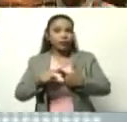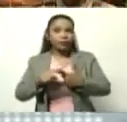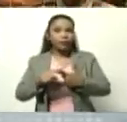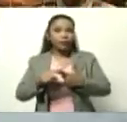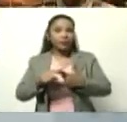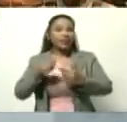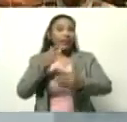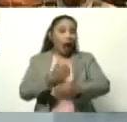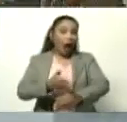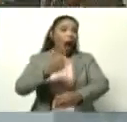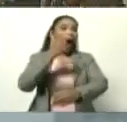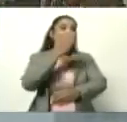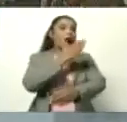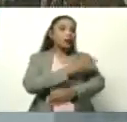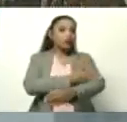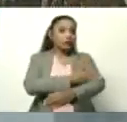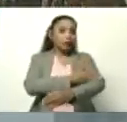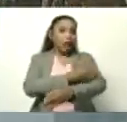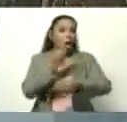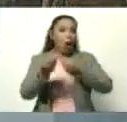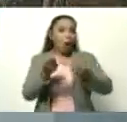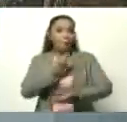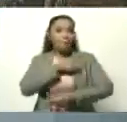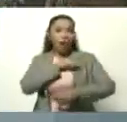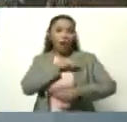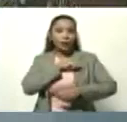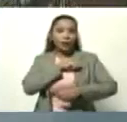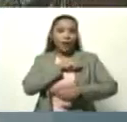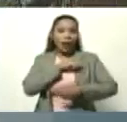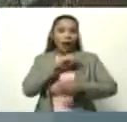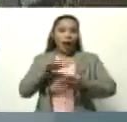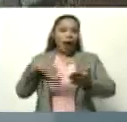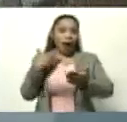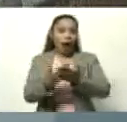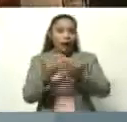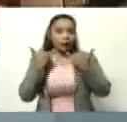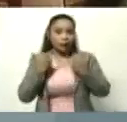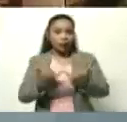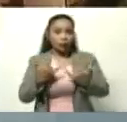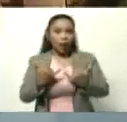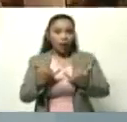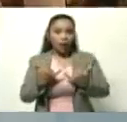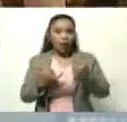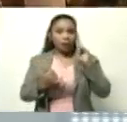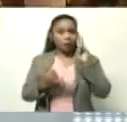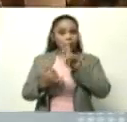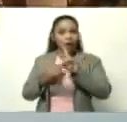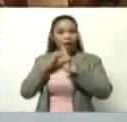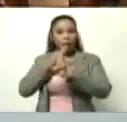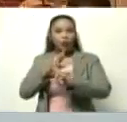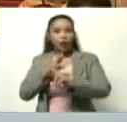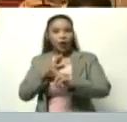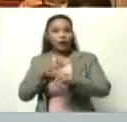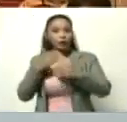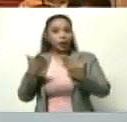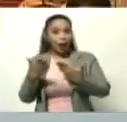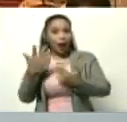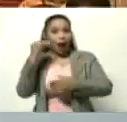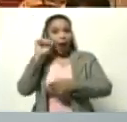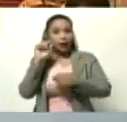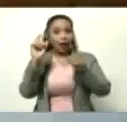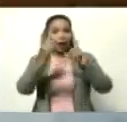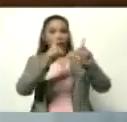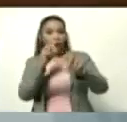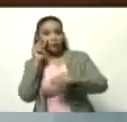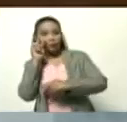antes desde la colonia española hasta hoy basta ver el resultado que uno se encuentra en las pantallas